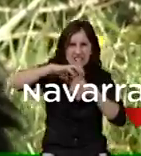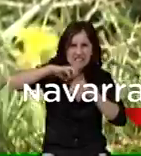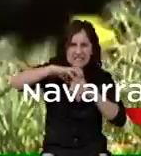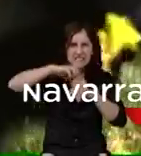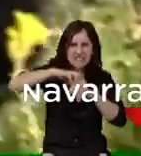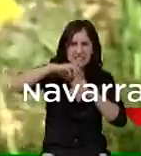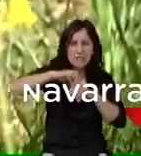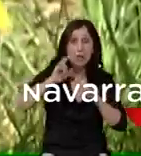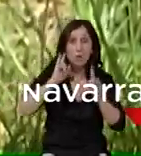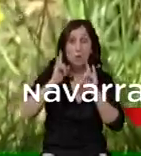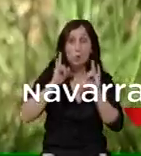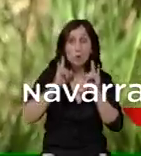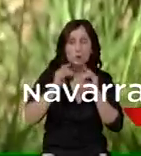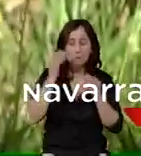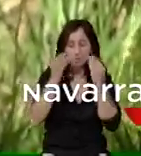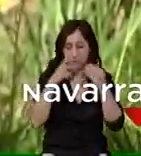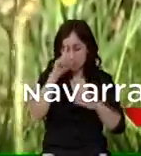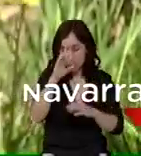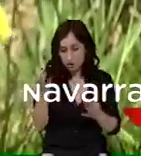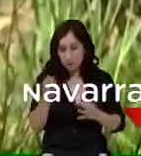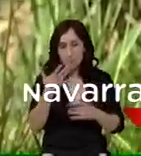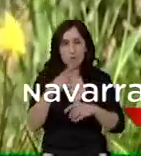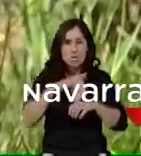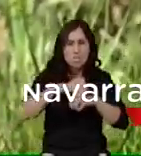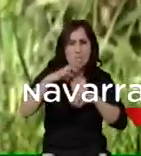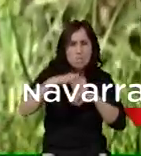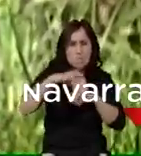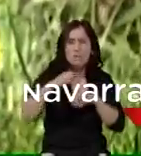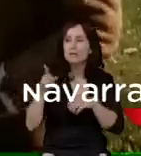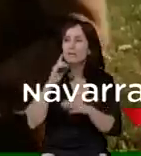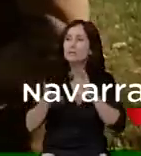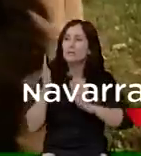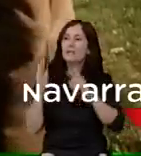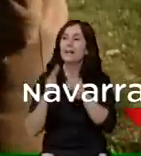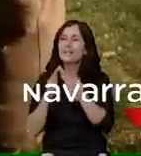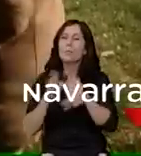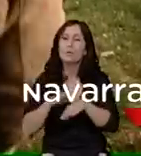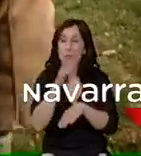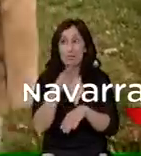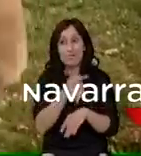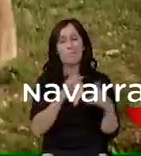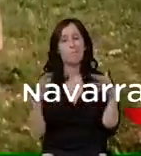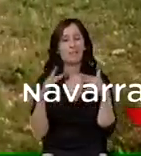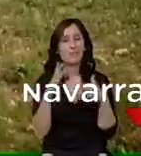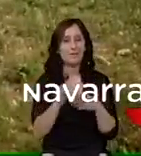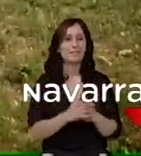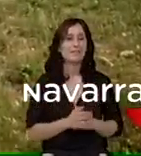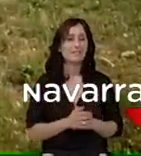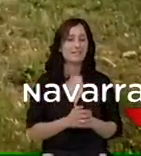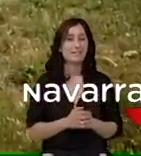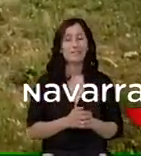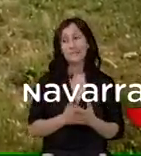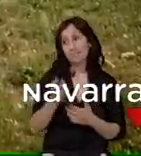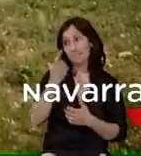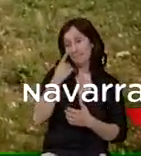que por la noche parecía que había ya qué sé lo que. ¿Sabes por qué se quiere ir a casa? Porque hoy hay partido. Pues a lo mejor tienes razón. Y